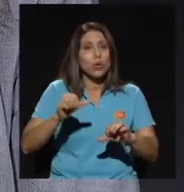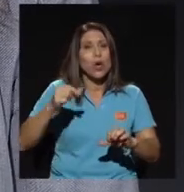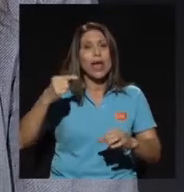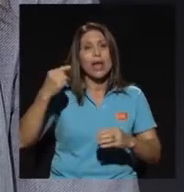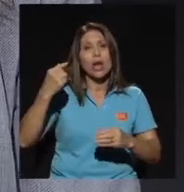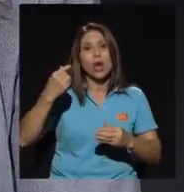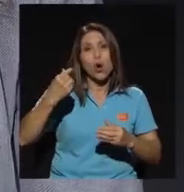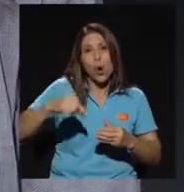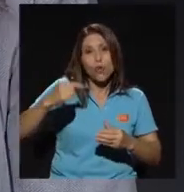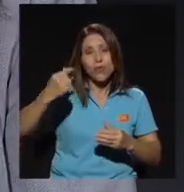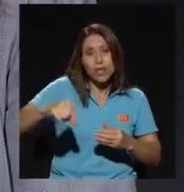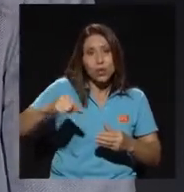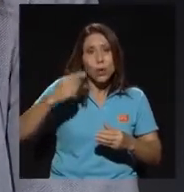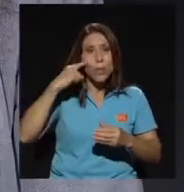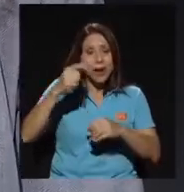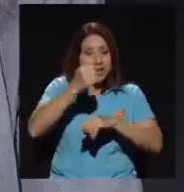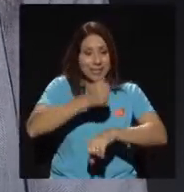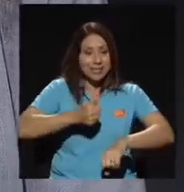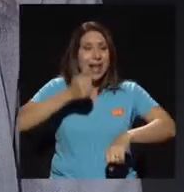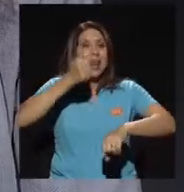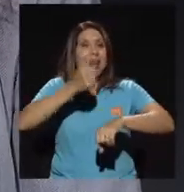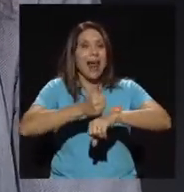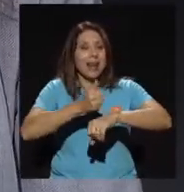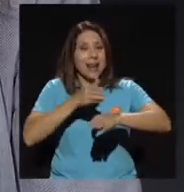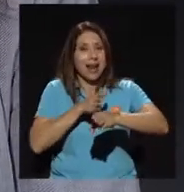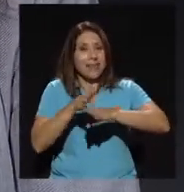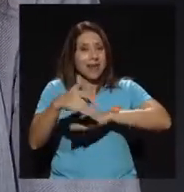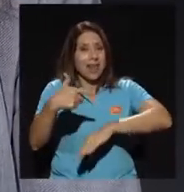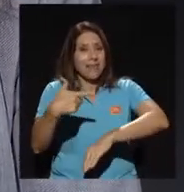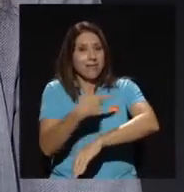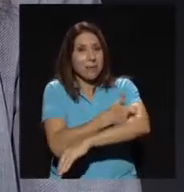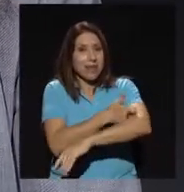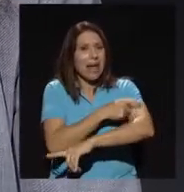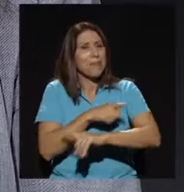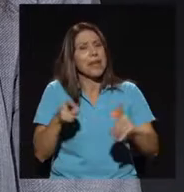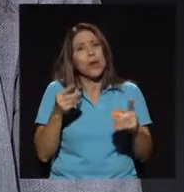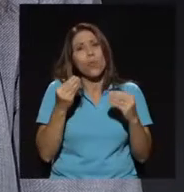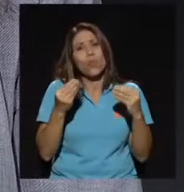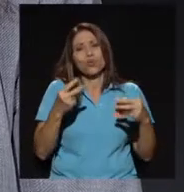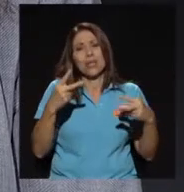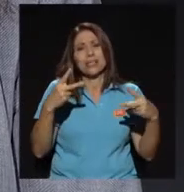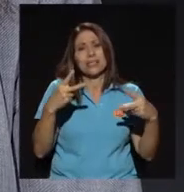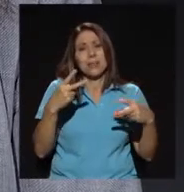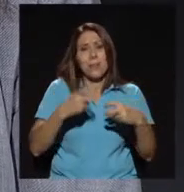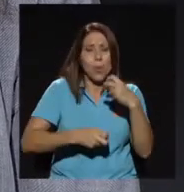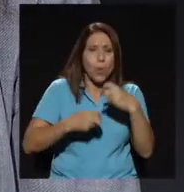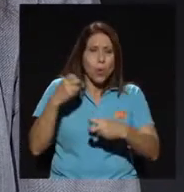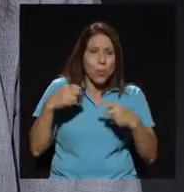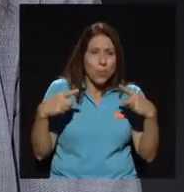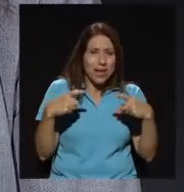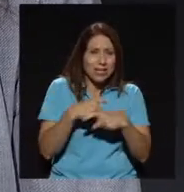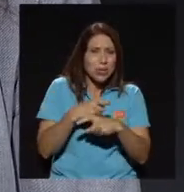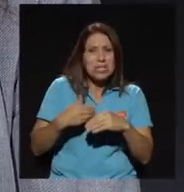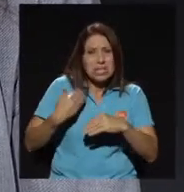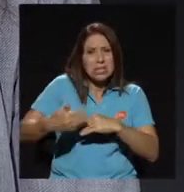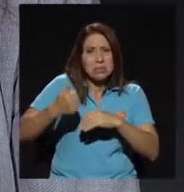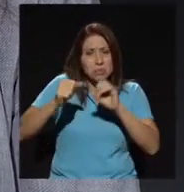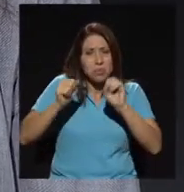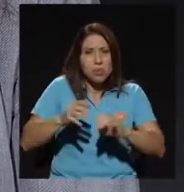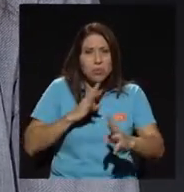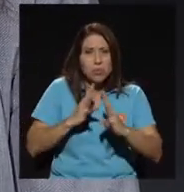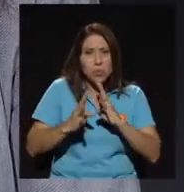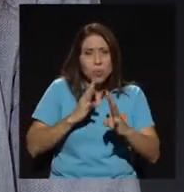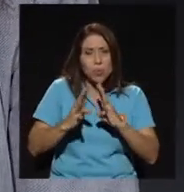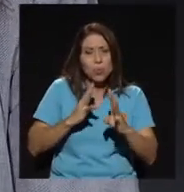de enfermería, pero tuvo muchas complicaciones que en otro programa podríamos discutir, y la verdad es que no